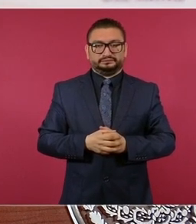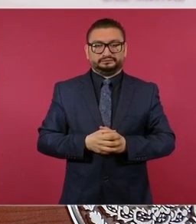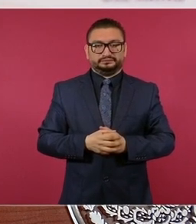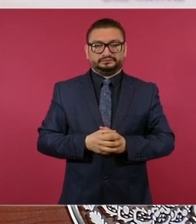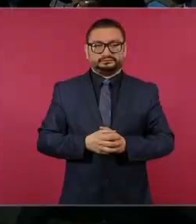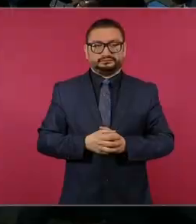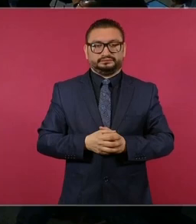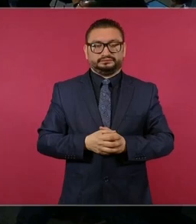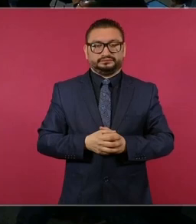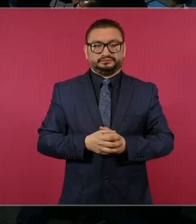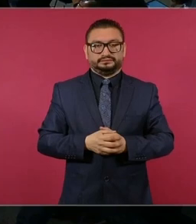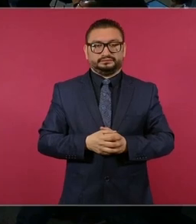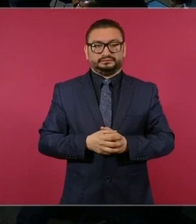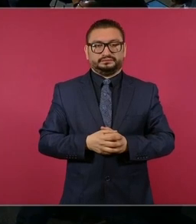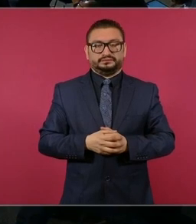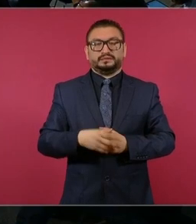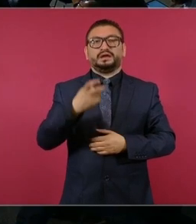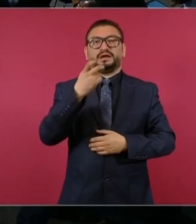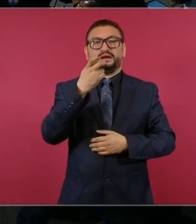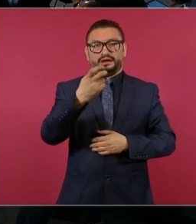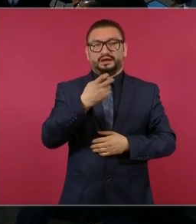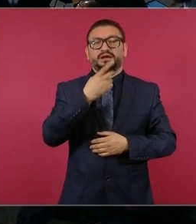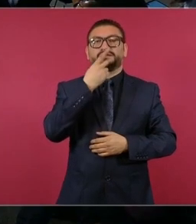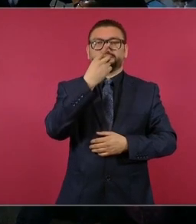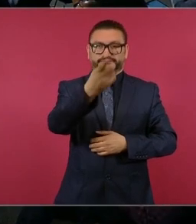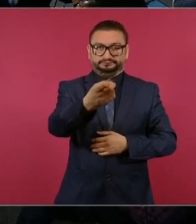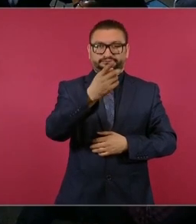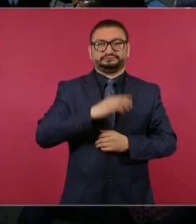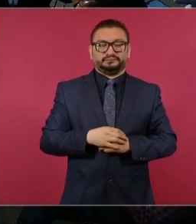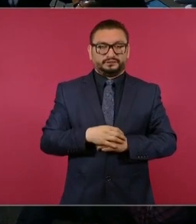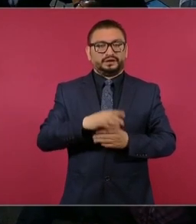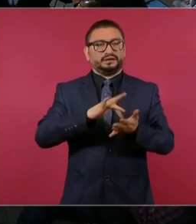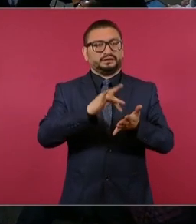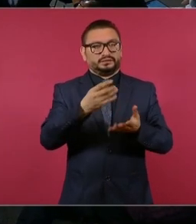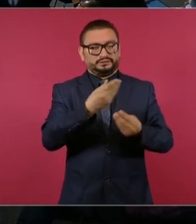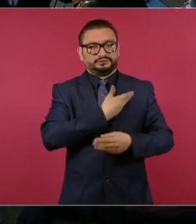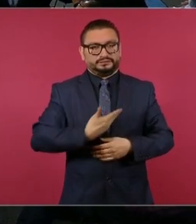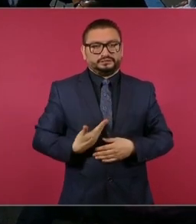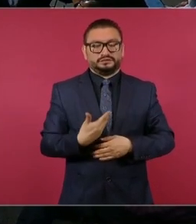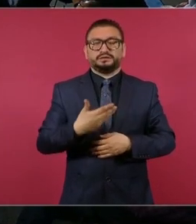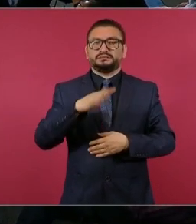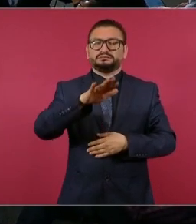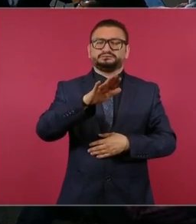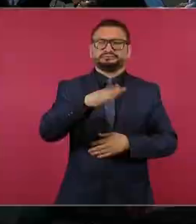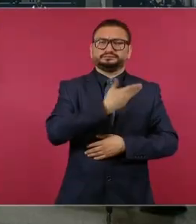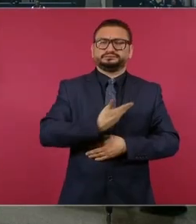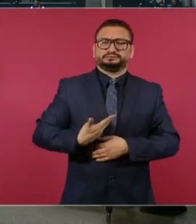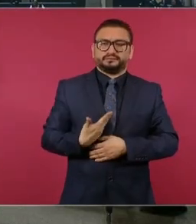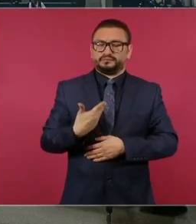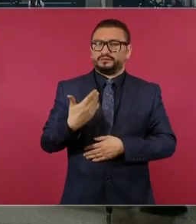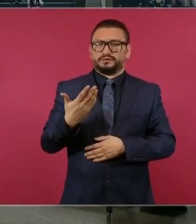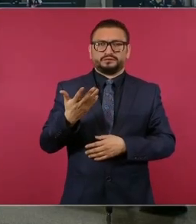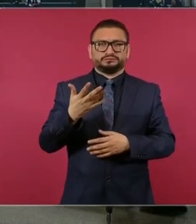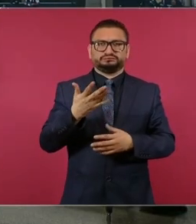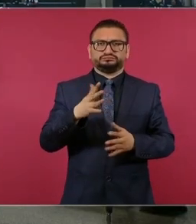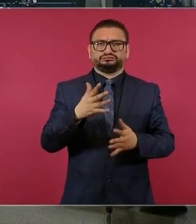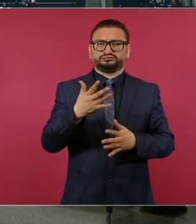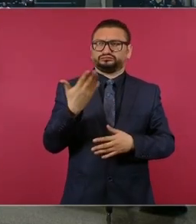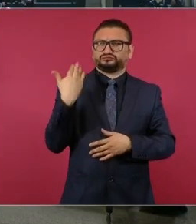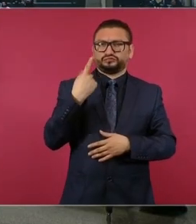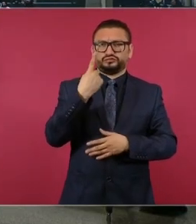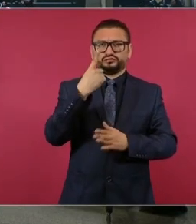Eso es lo que puedo comentarte. Sí, muchas gracias, presidente. Presidente, hace escaso, bueno,